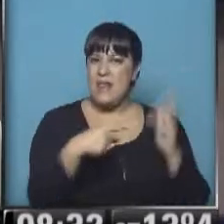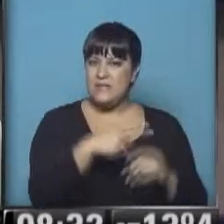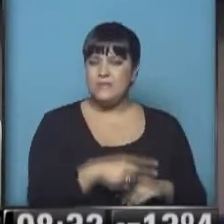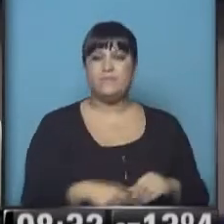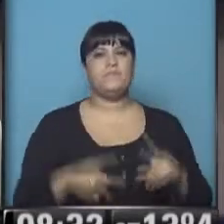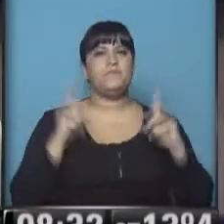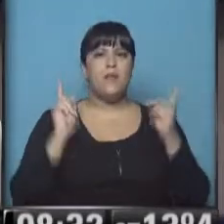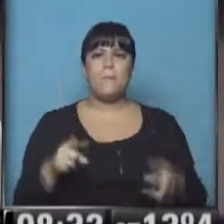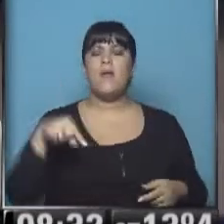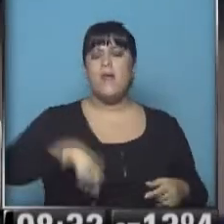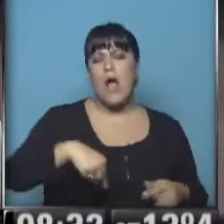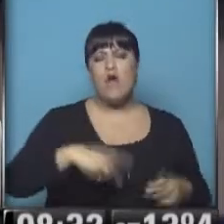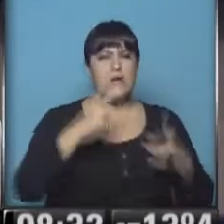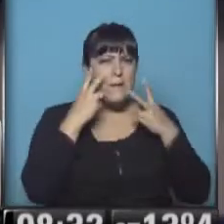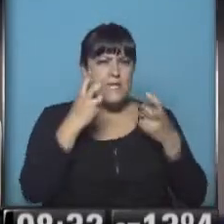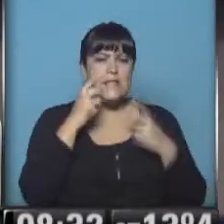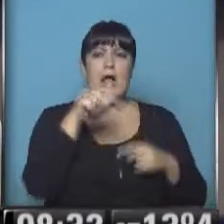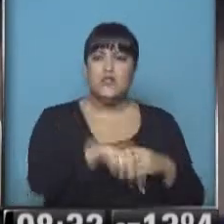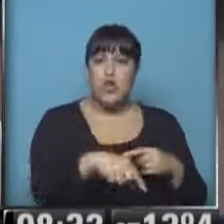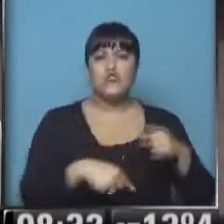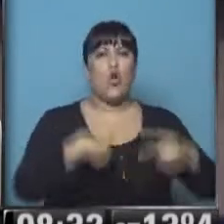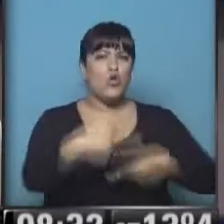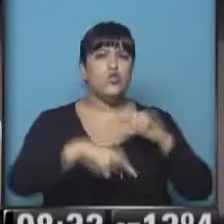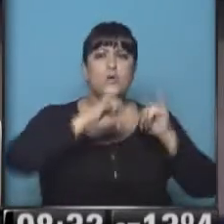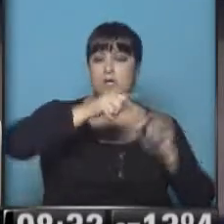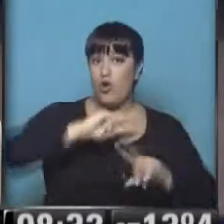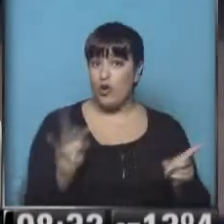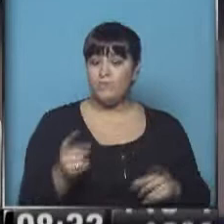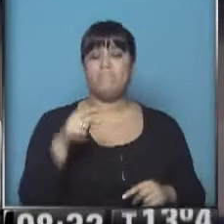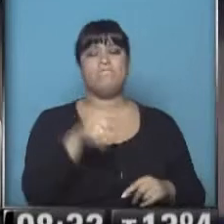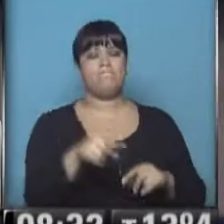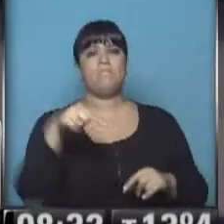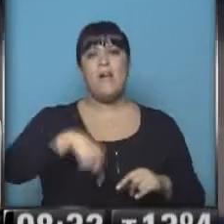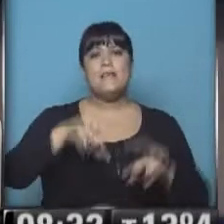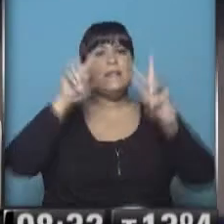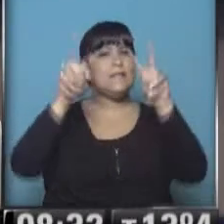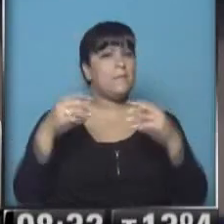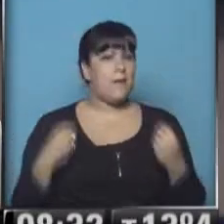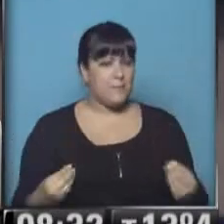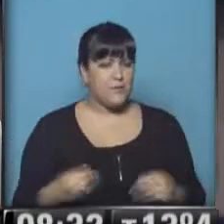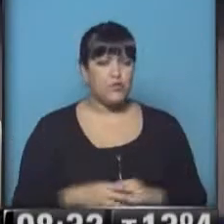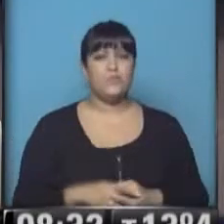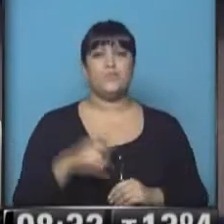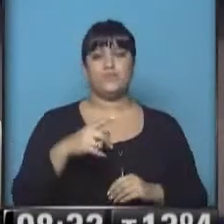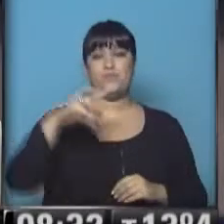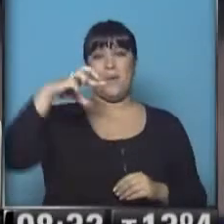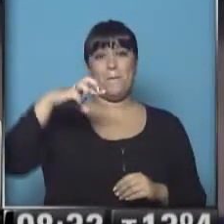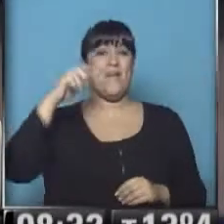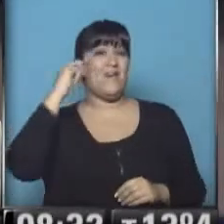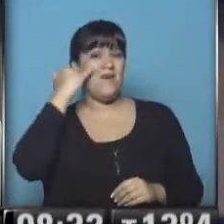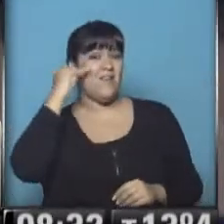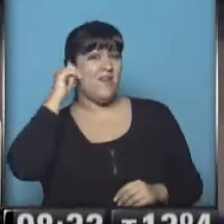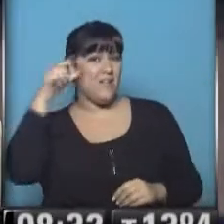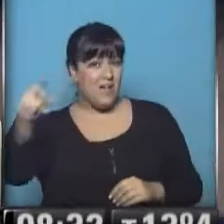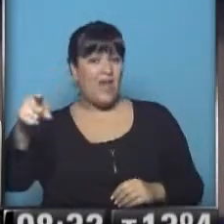está investigando si esto se sigue sigue ocurriendo en este caso lo que pasó fue procter and gamble importaba